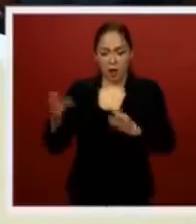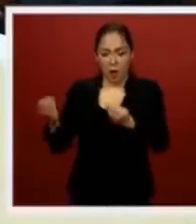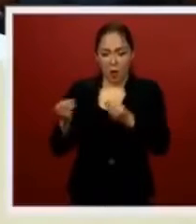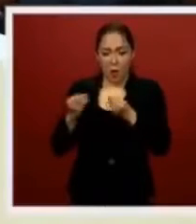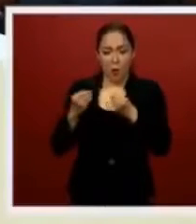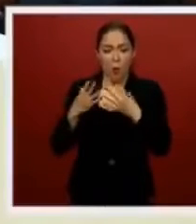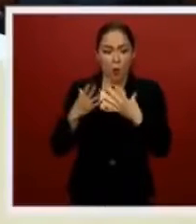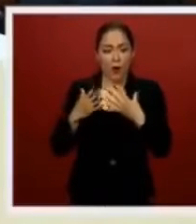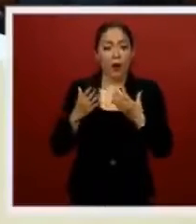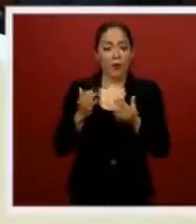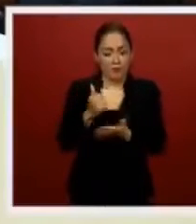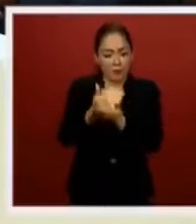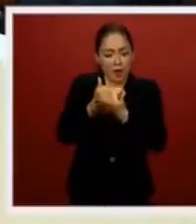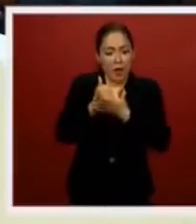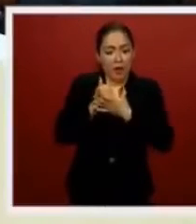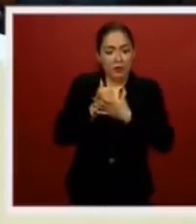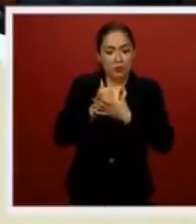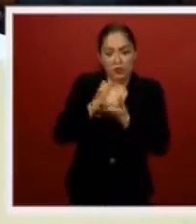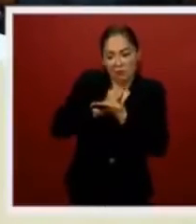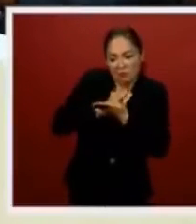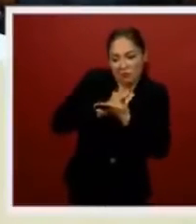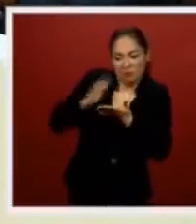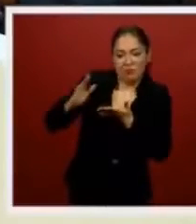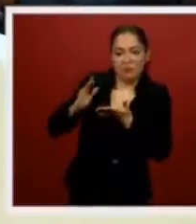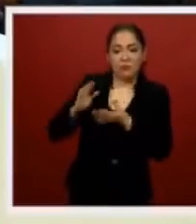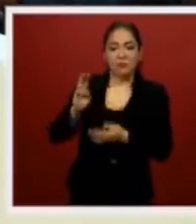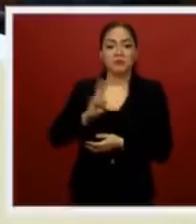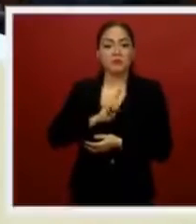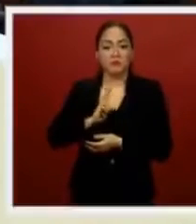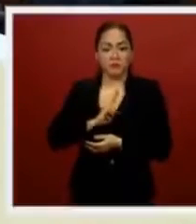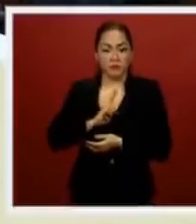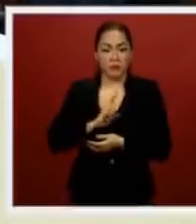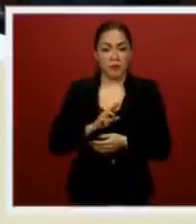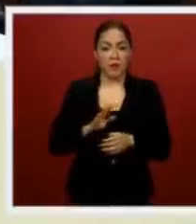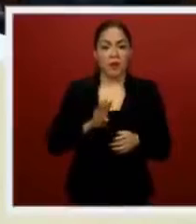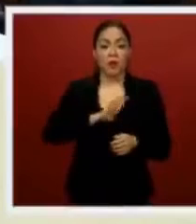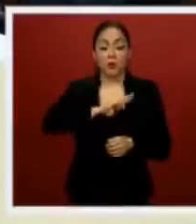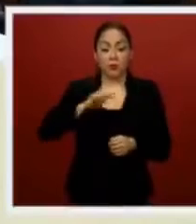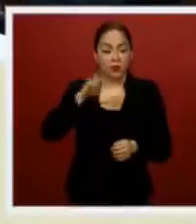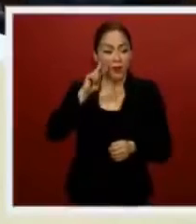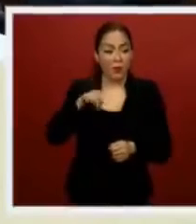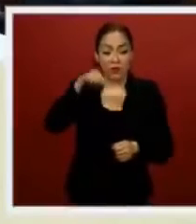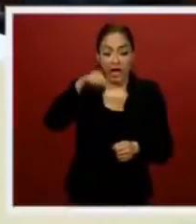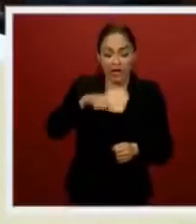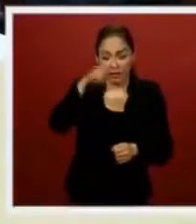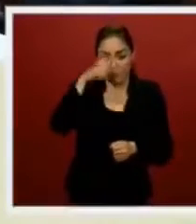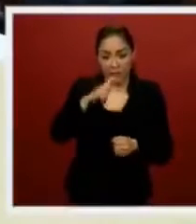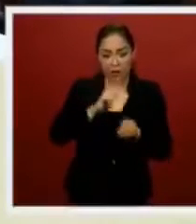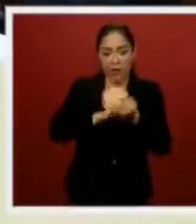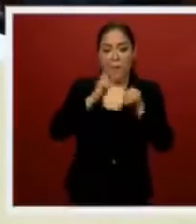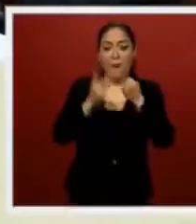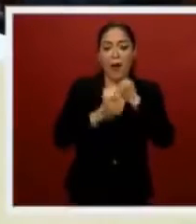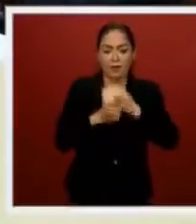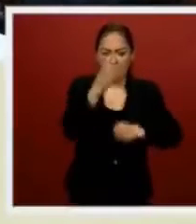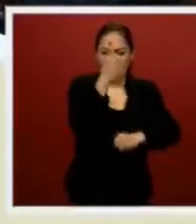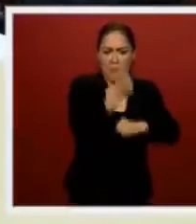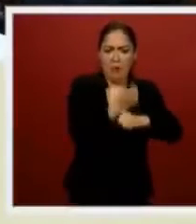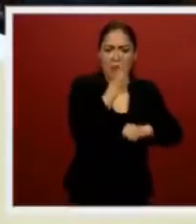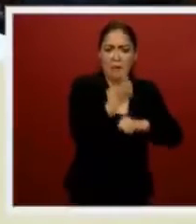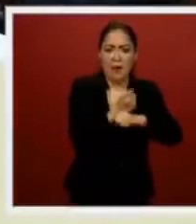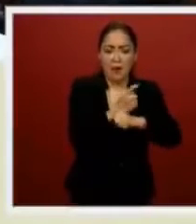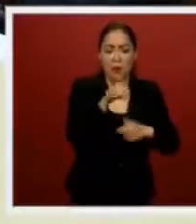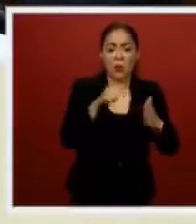muy exactos de qué es lo que está pasando en nuestro país cuando somos el primer país en el mundo en obesidad infantil. Exactamente, ¿no? Primer país